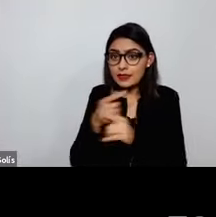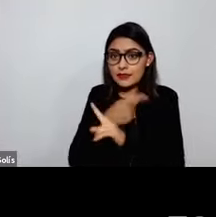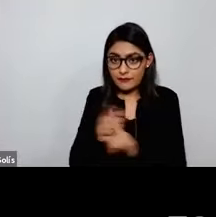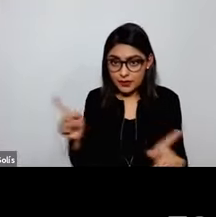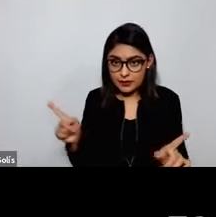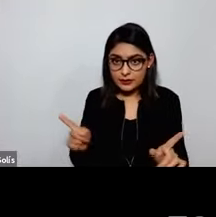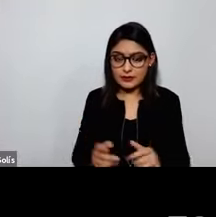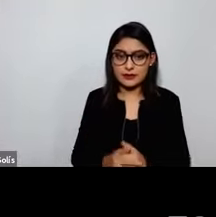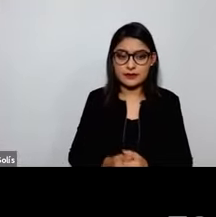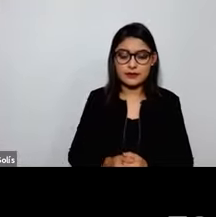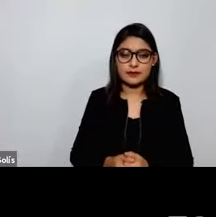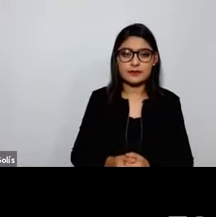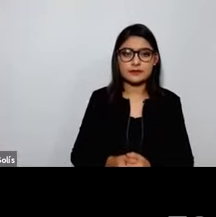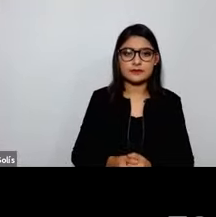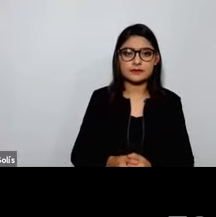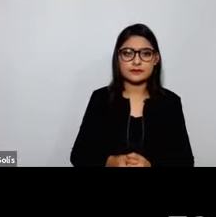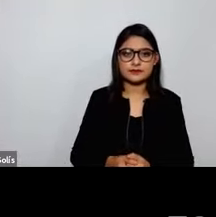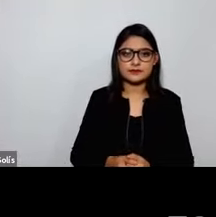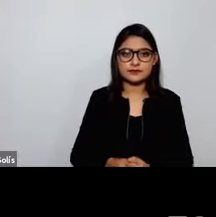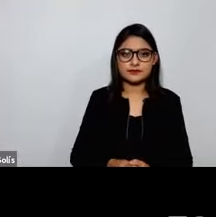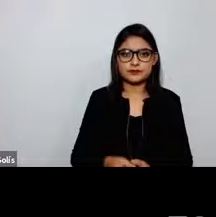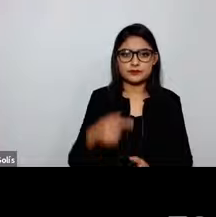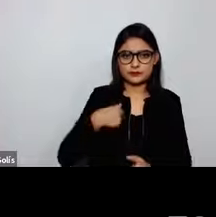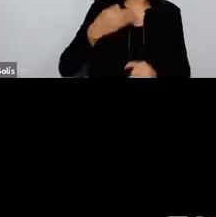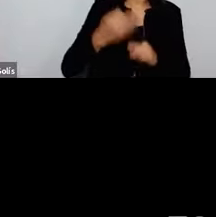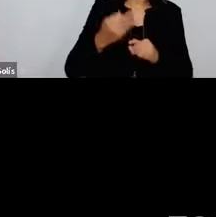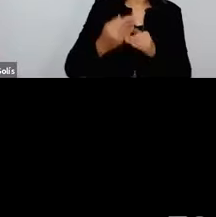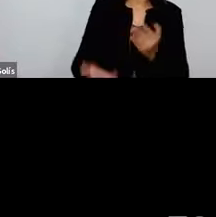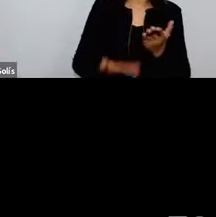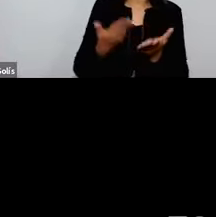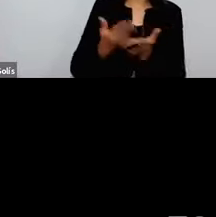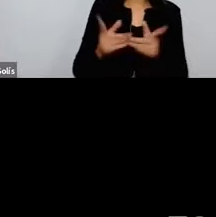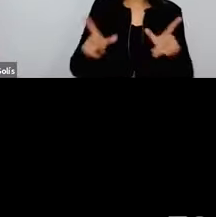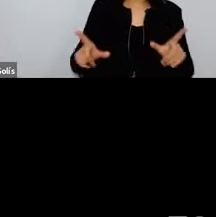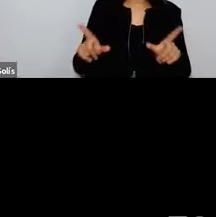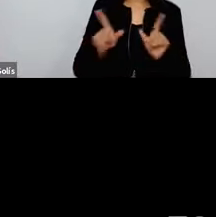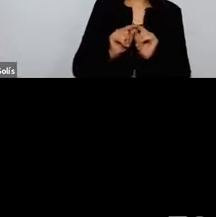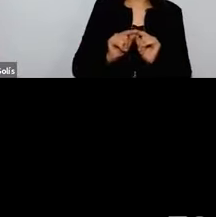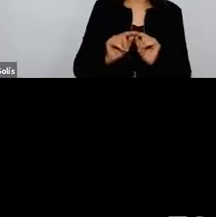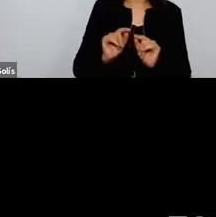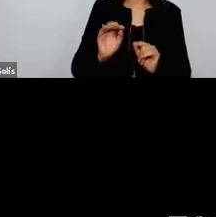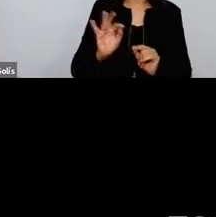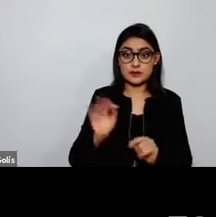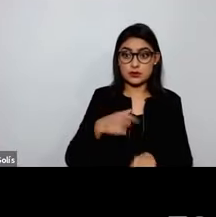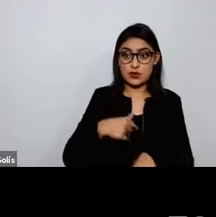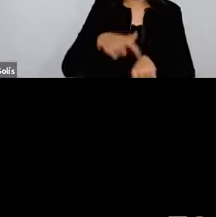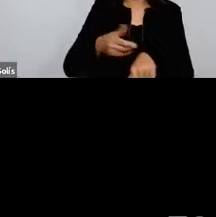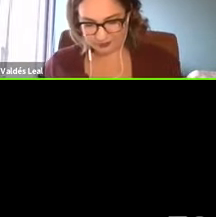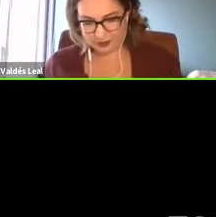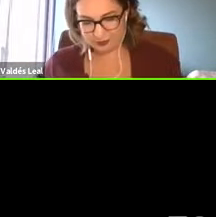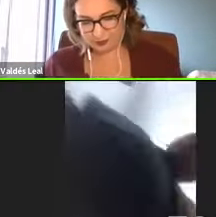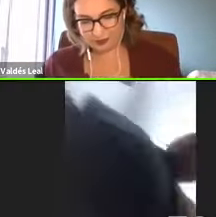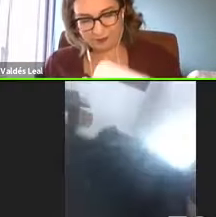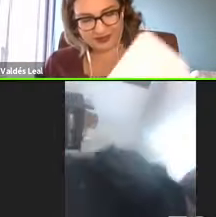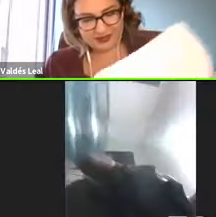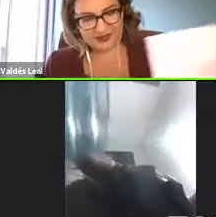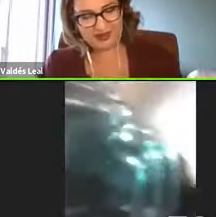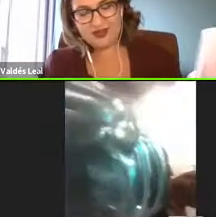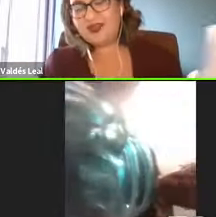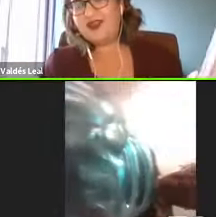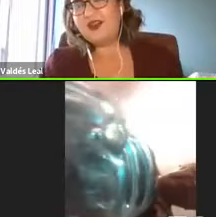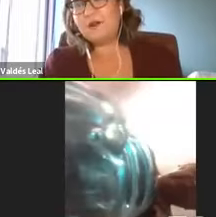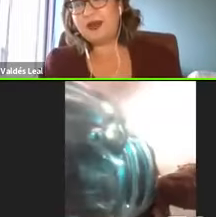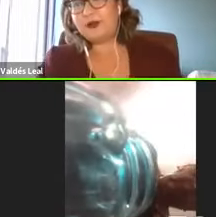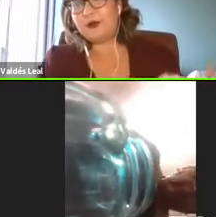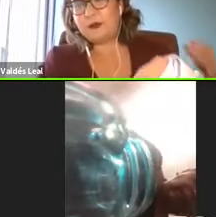Entonces, bueno, con esto concluyo mi intervención. No sé si me pasé del tiempo, no recuerdo en qué minuto